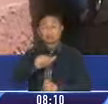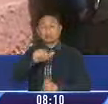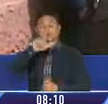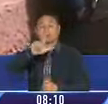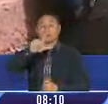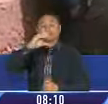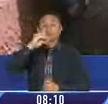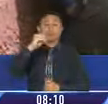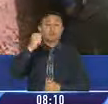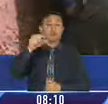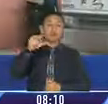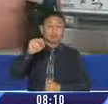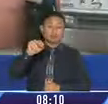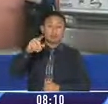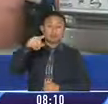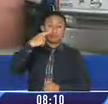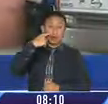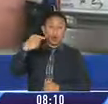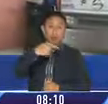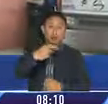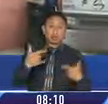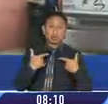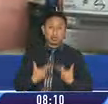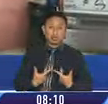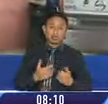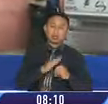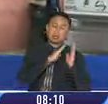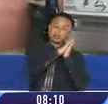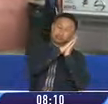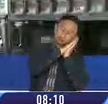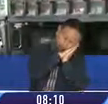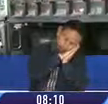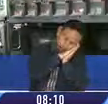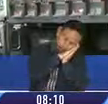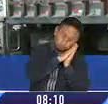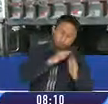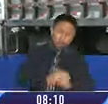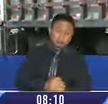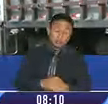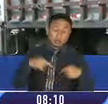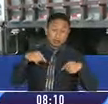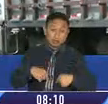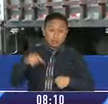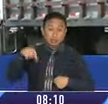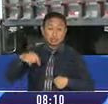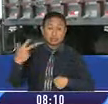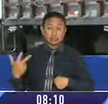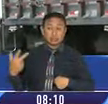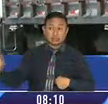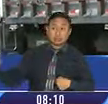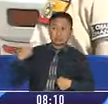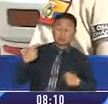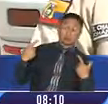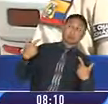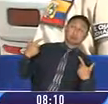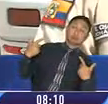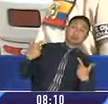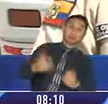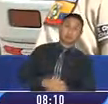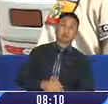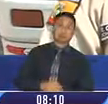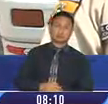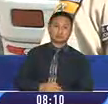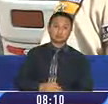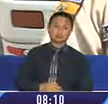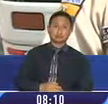este jueves, descansaba el chofer de este camión, cargado de abono orgánico, cuando fue sorprendido por 3 hombres armados. El señor se